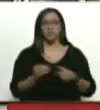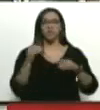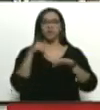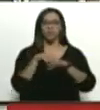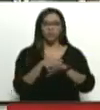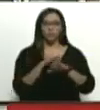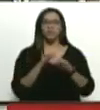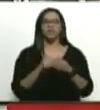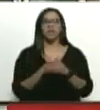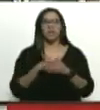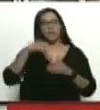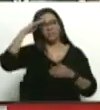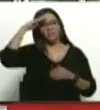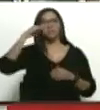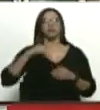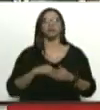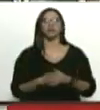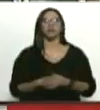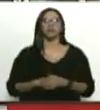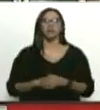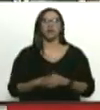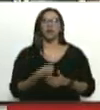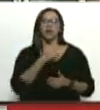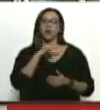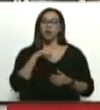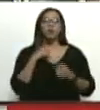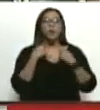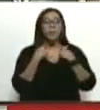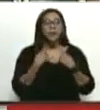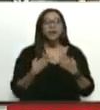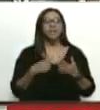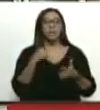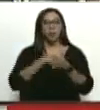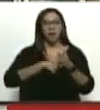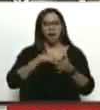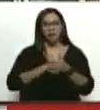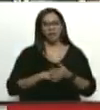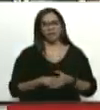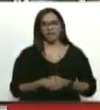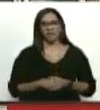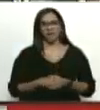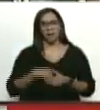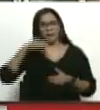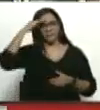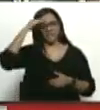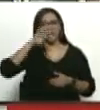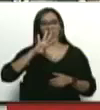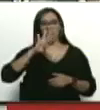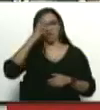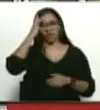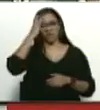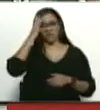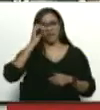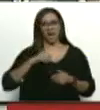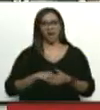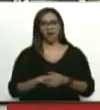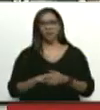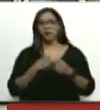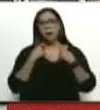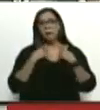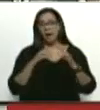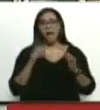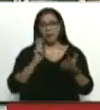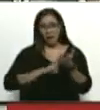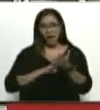Voy a poner un ejemplo. Nosotros perdimos la batalla militar del 4 de febrero. La perdimos, ¿verdad